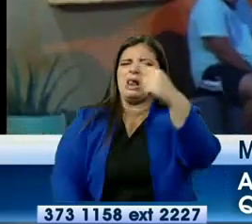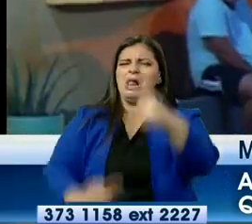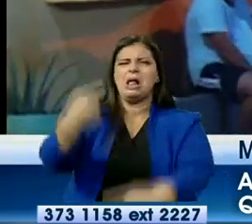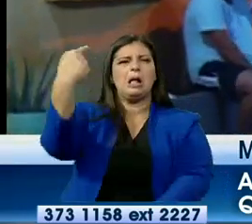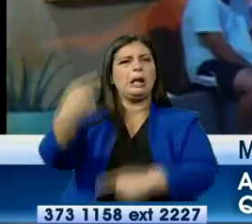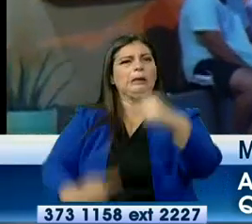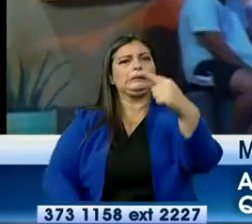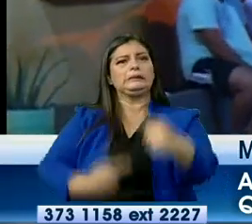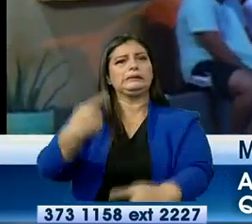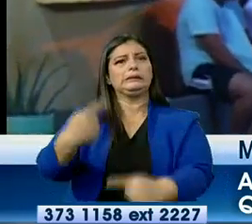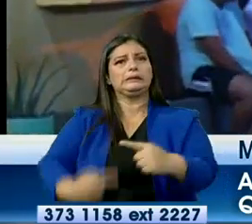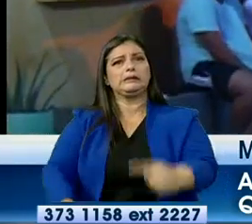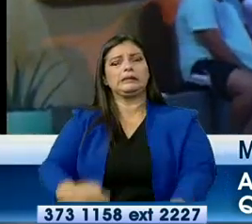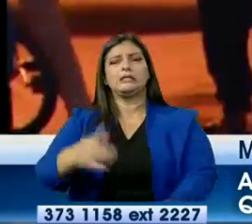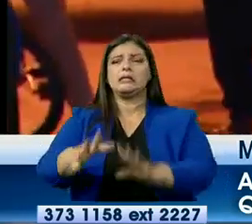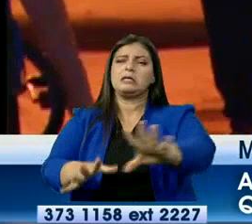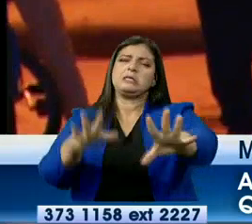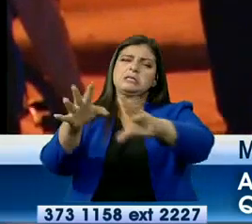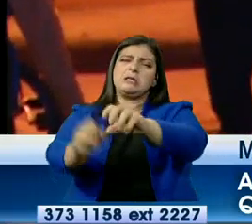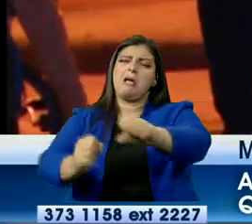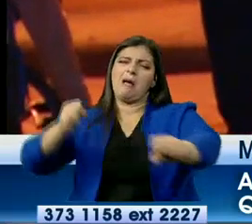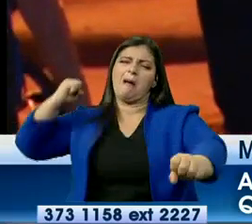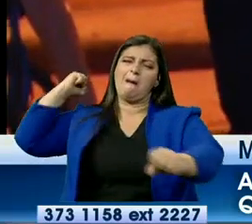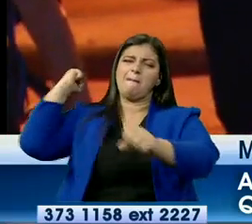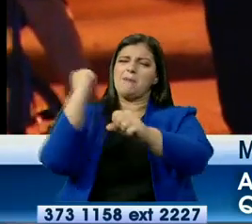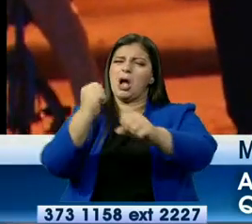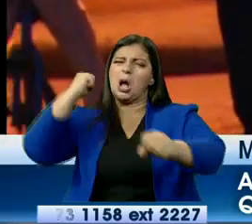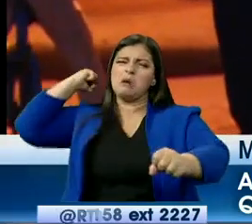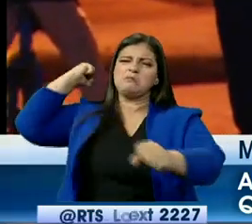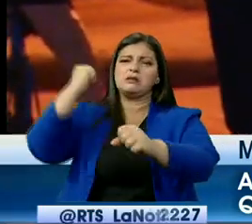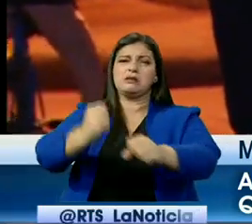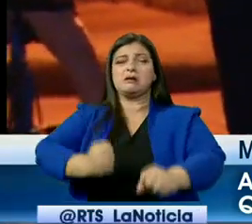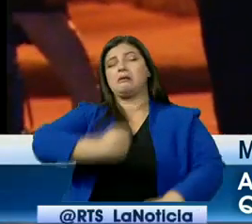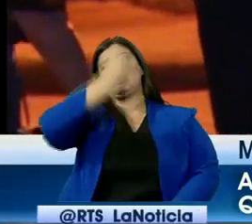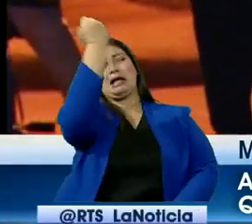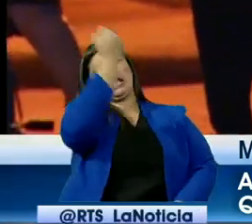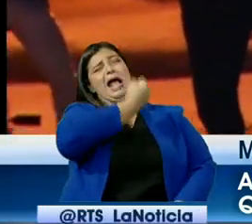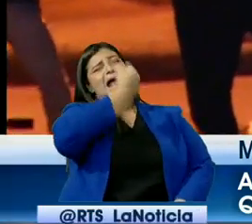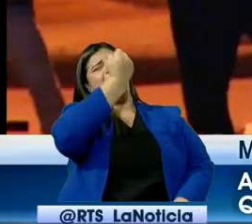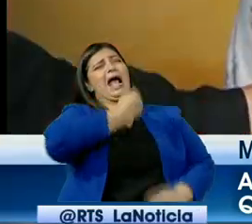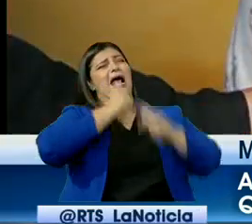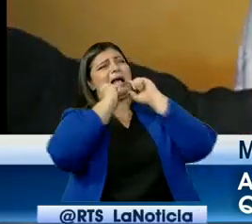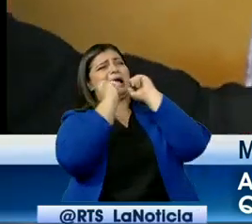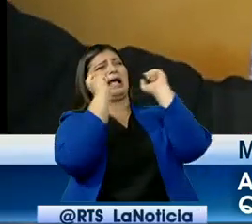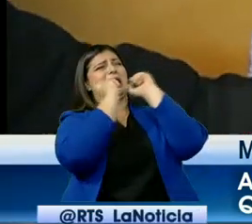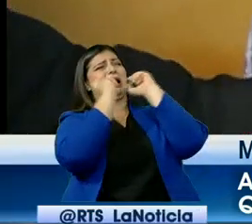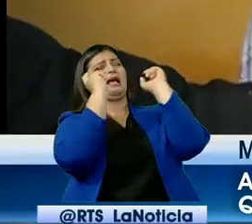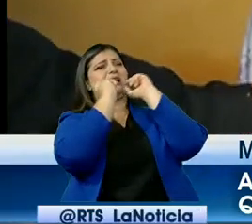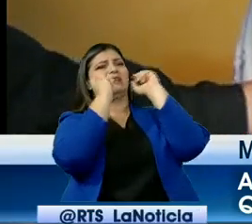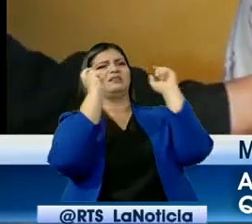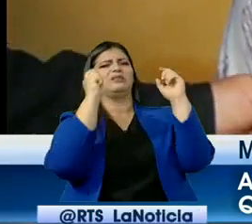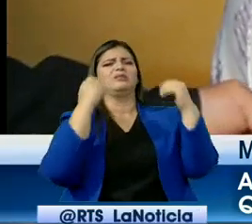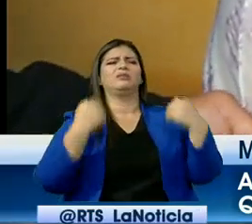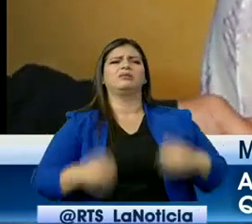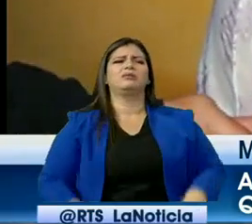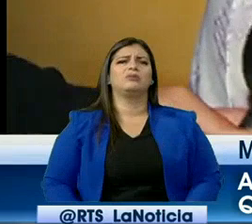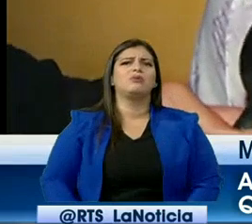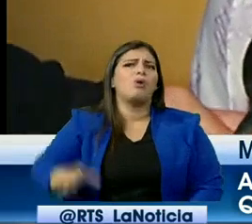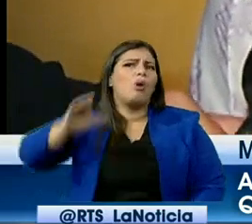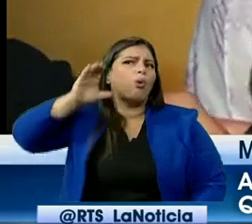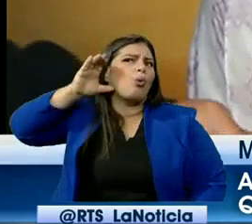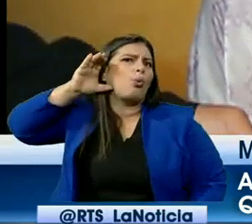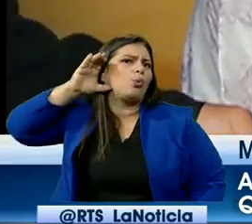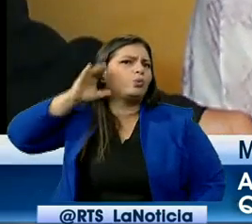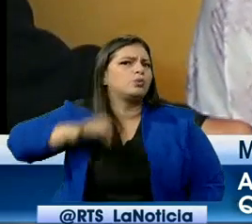que los gritos desesperantes de la mujer alarmaron a todo el vecindario. La gente dice que gritaba, pedía